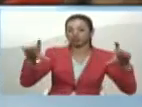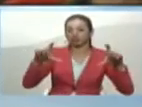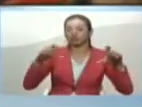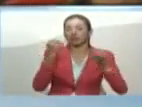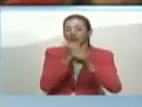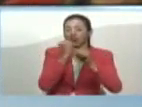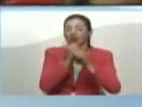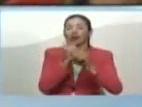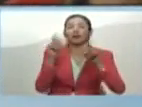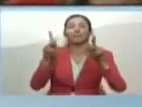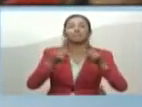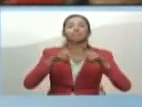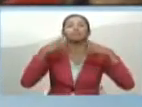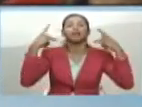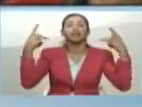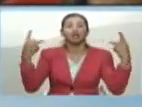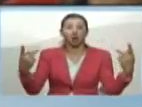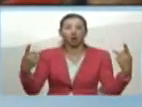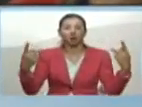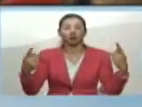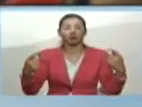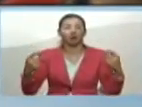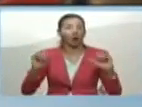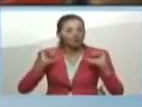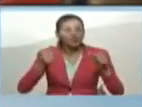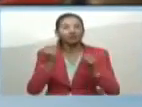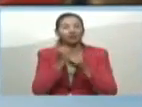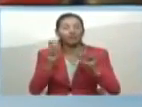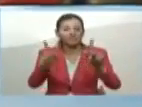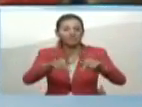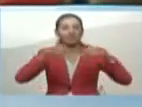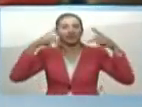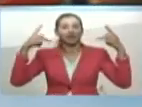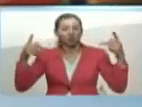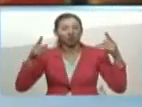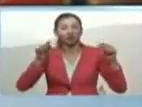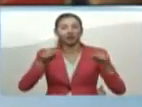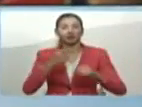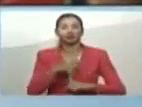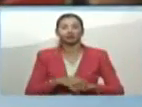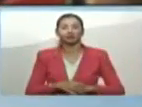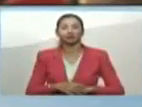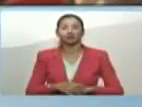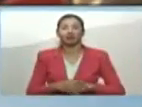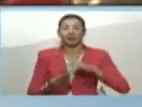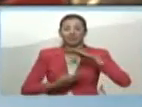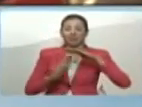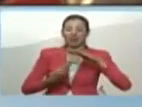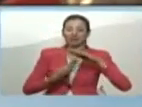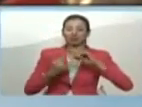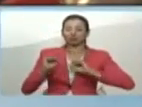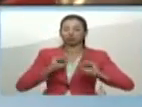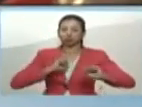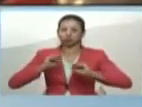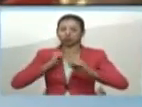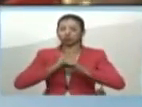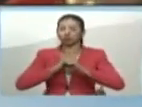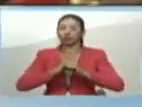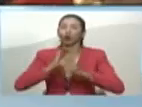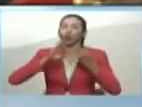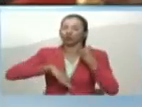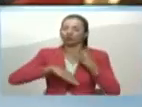esos periódicos comunales, a esos micros comunales que se realizan desde las bases. Y pues, por